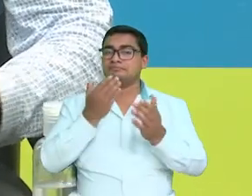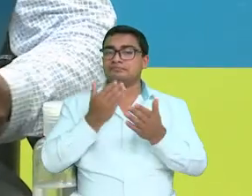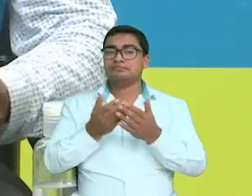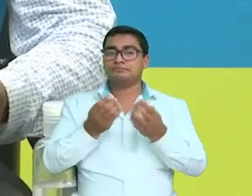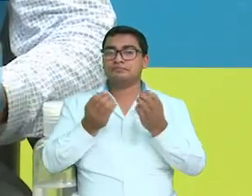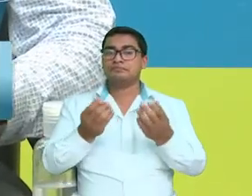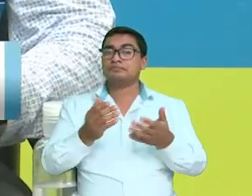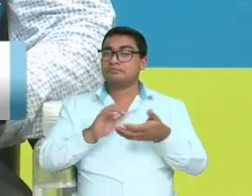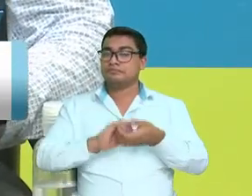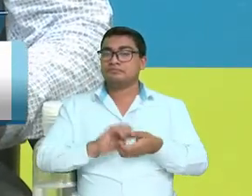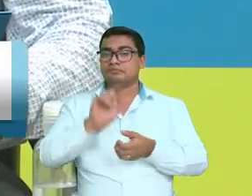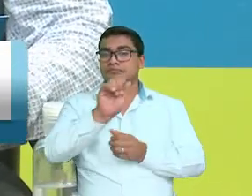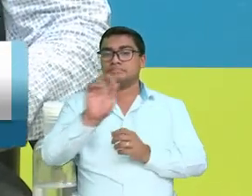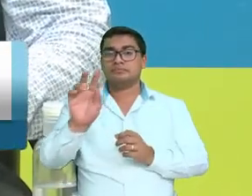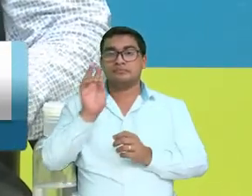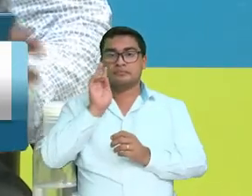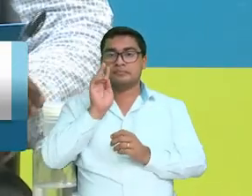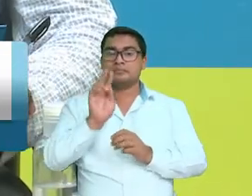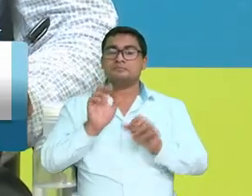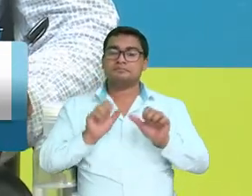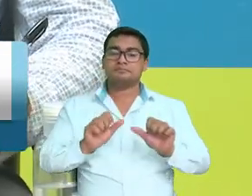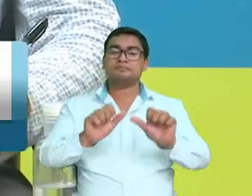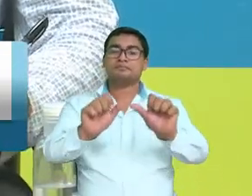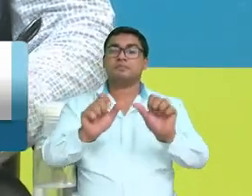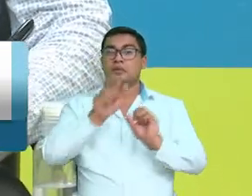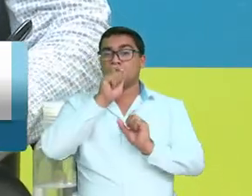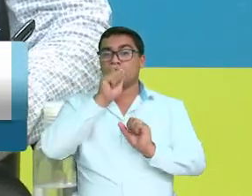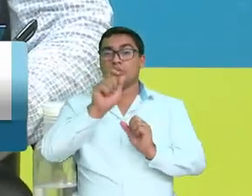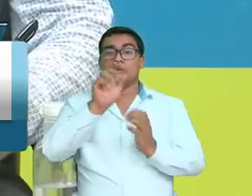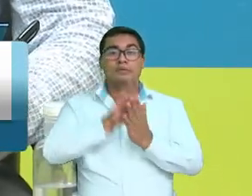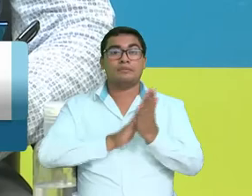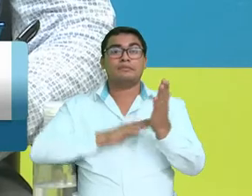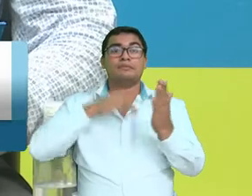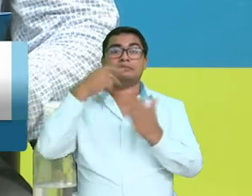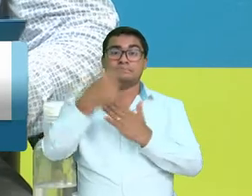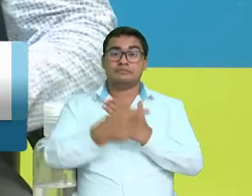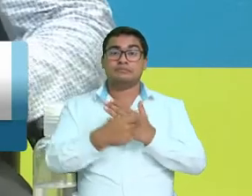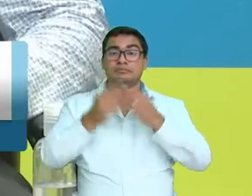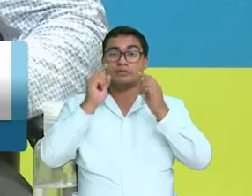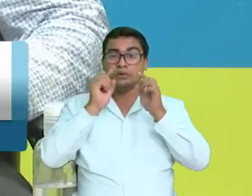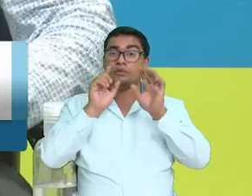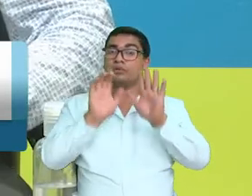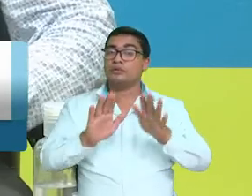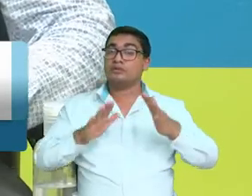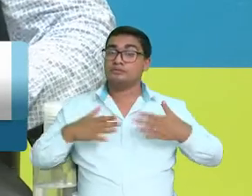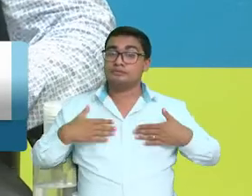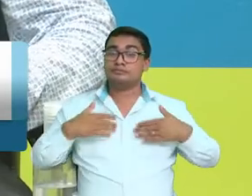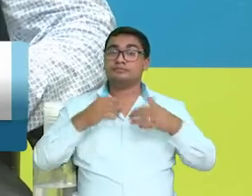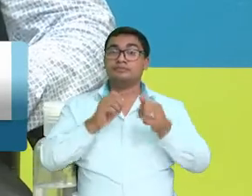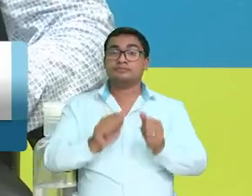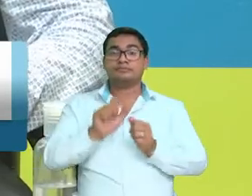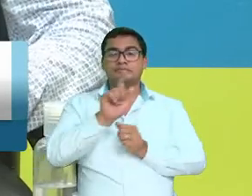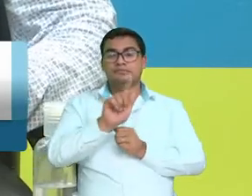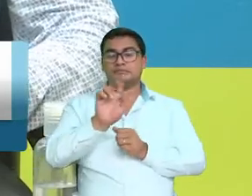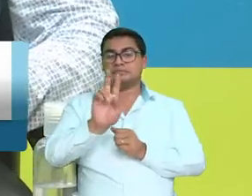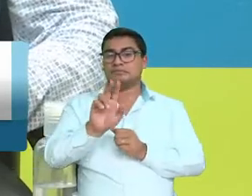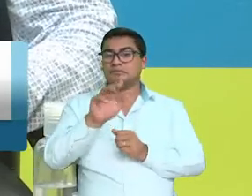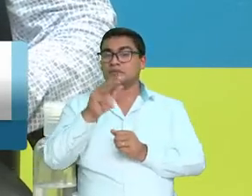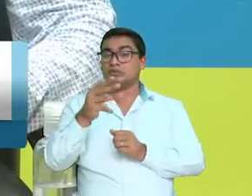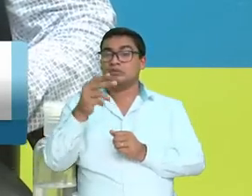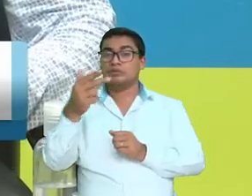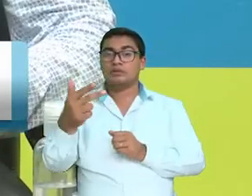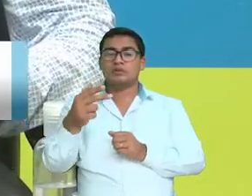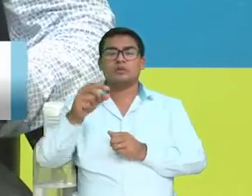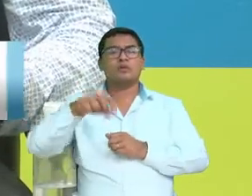Gracias, amigos televidentes, por su sintonía. Estamos de regreso en su gustado programa Prevenir el Salud a través de la señal del Canal 98. Hoy